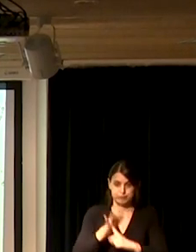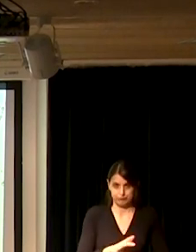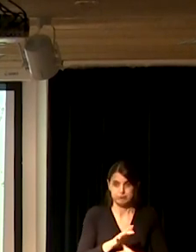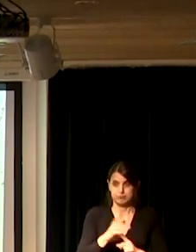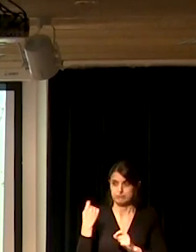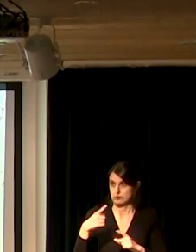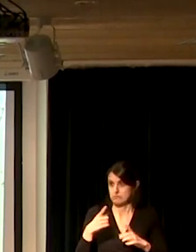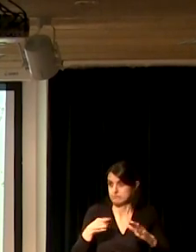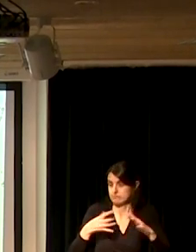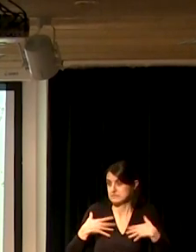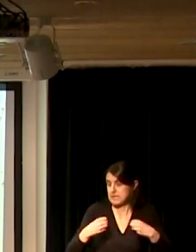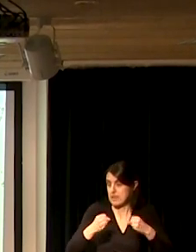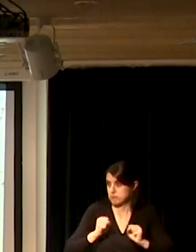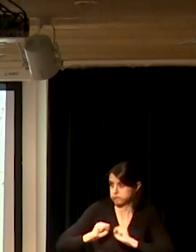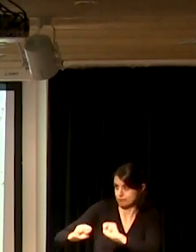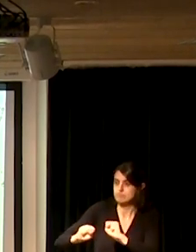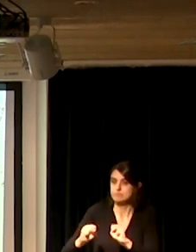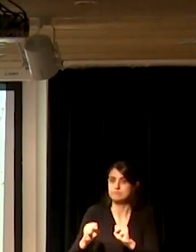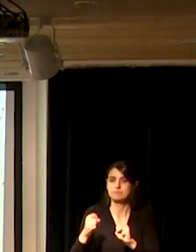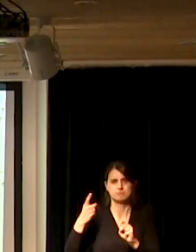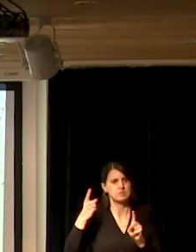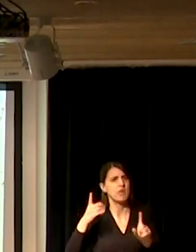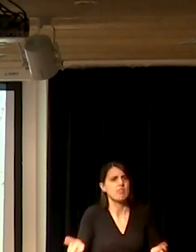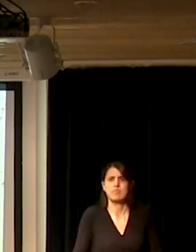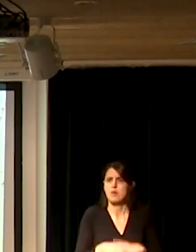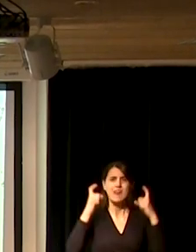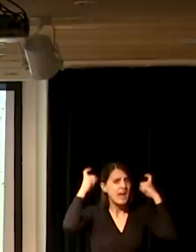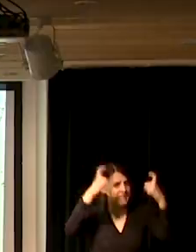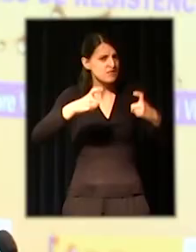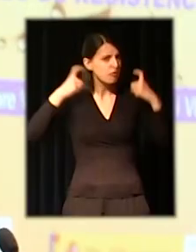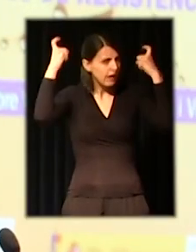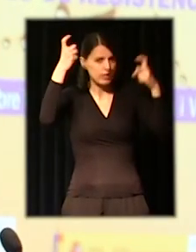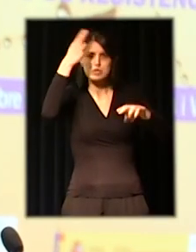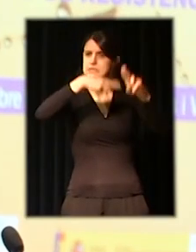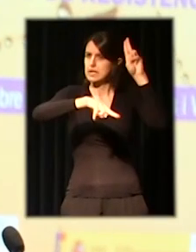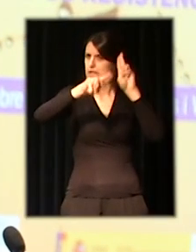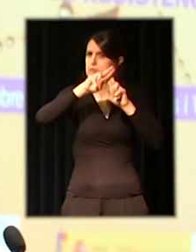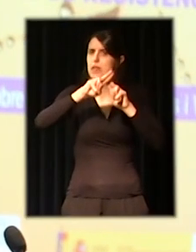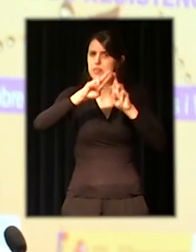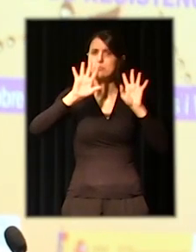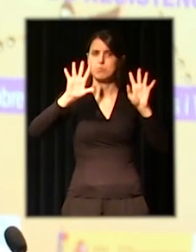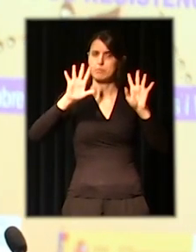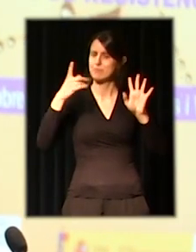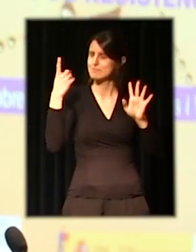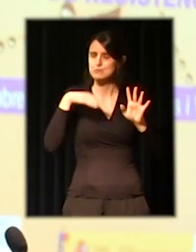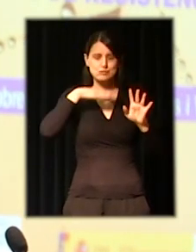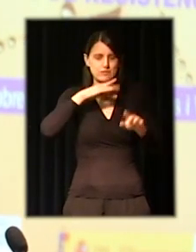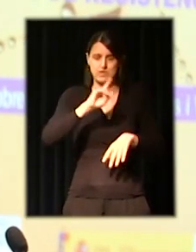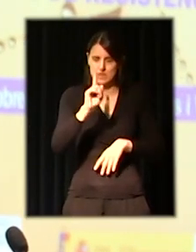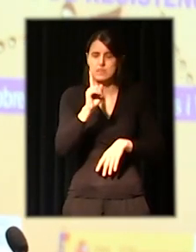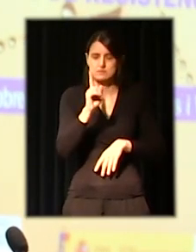catalán con el tema de la exclusión, con el tema de las instrucciones, no es suficiente, porque somos conscientes de que no